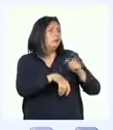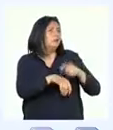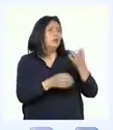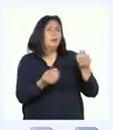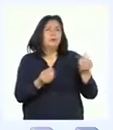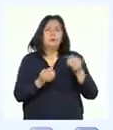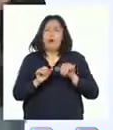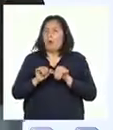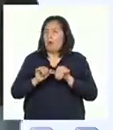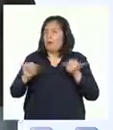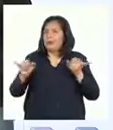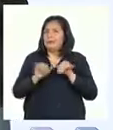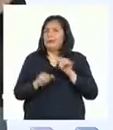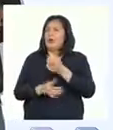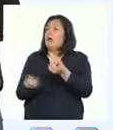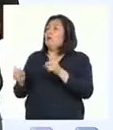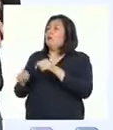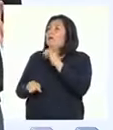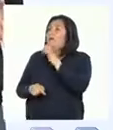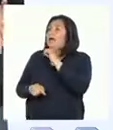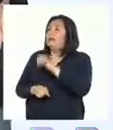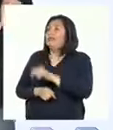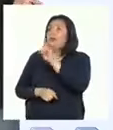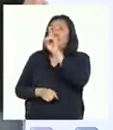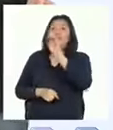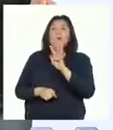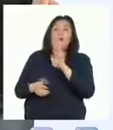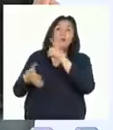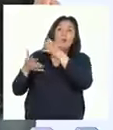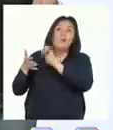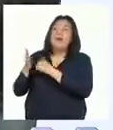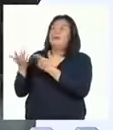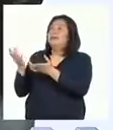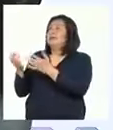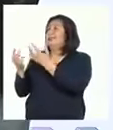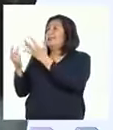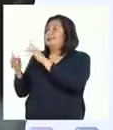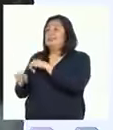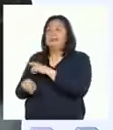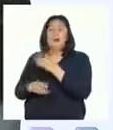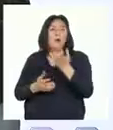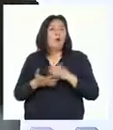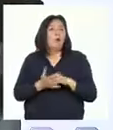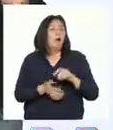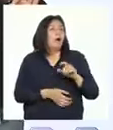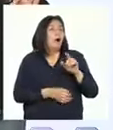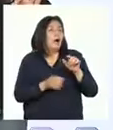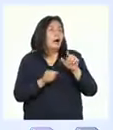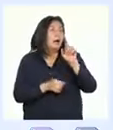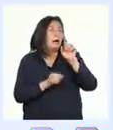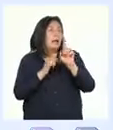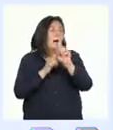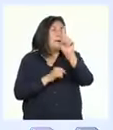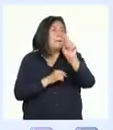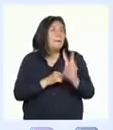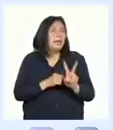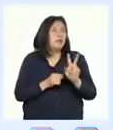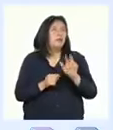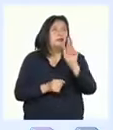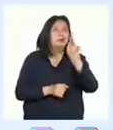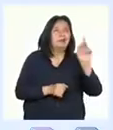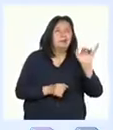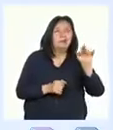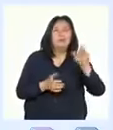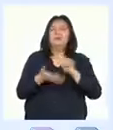o una distancia, Como cuando falta un cuarto de hora para las 7 o estamos a medio kilómetro de la escuela. eso